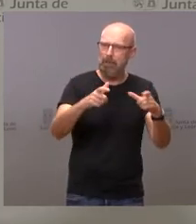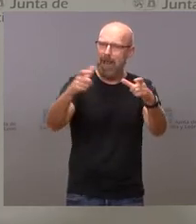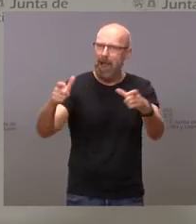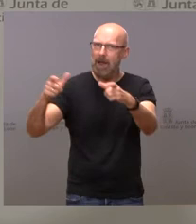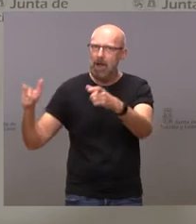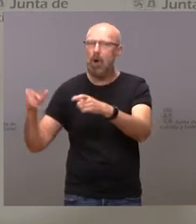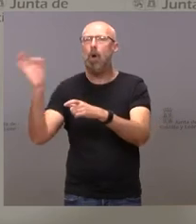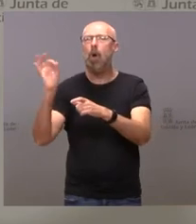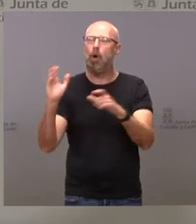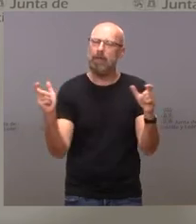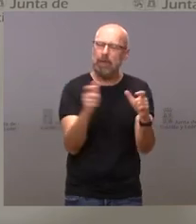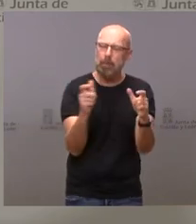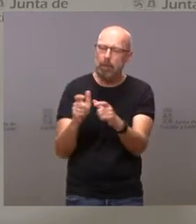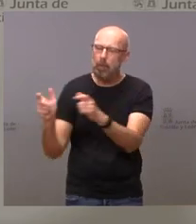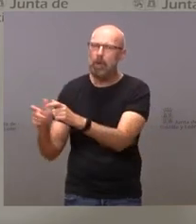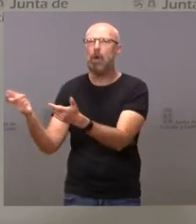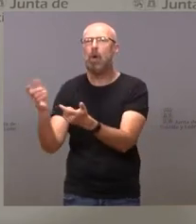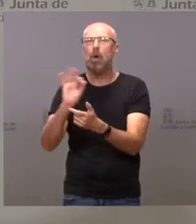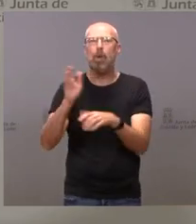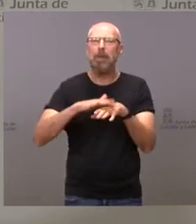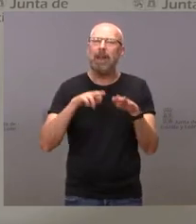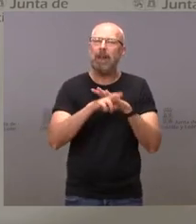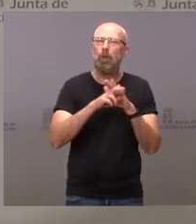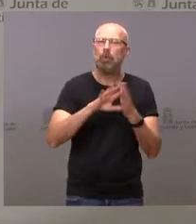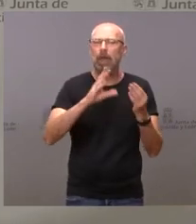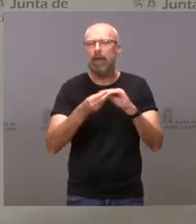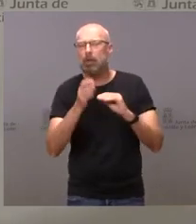manera, poder gestionar mejor los recursos, un poco cuál sería la dinámica.